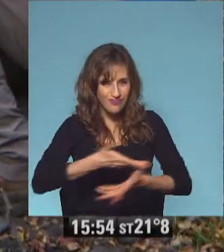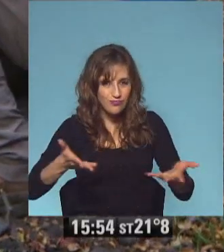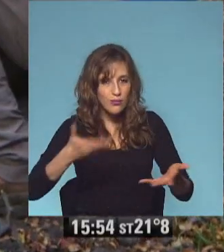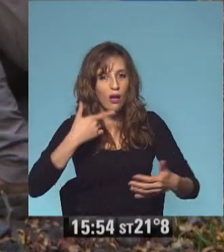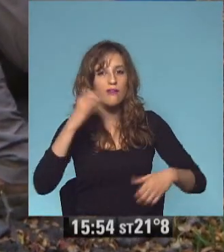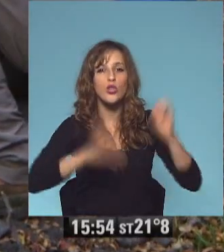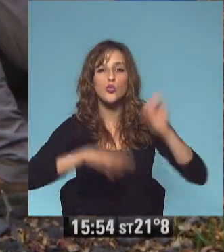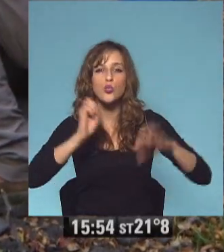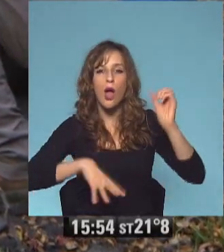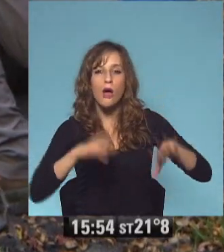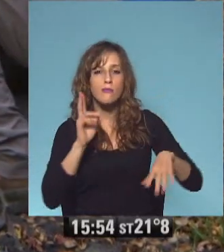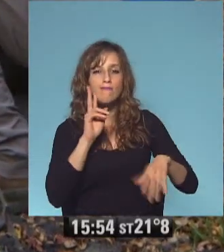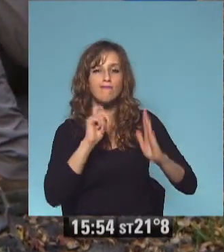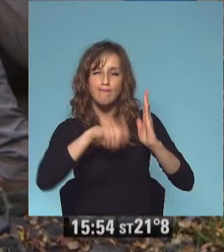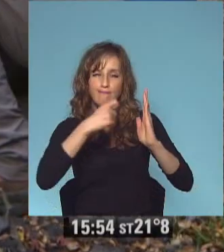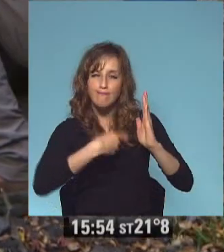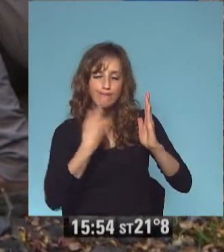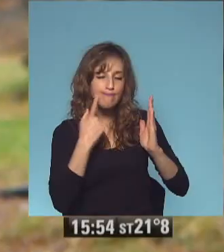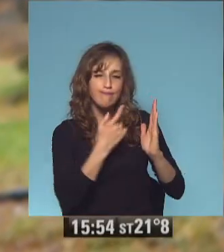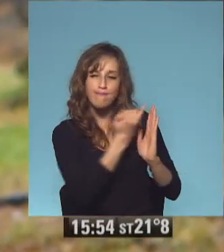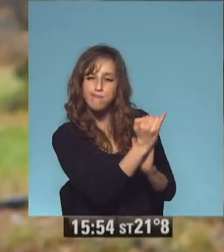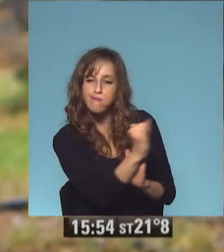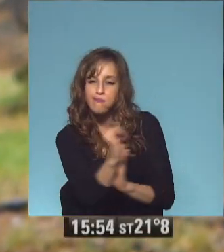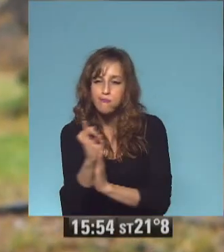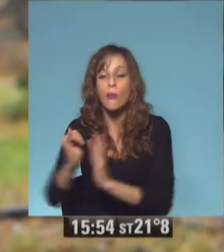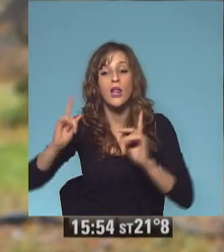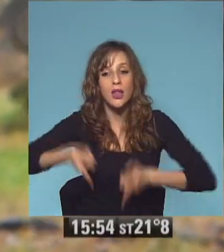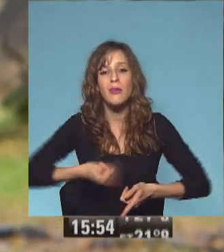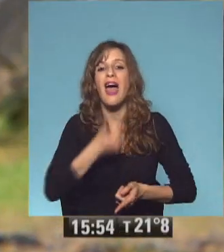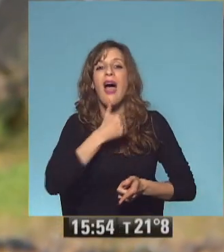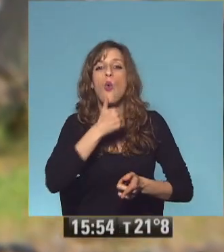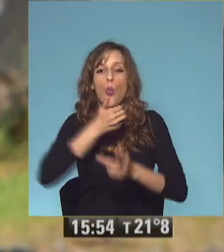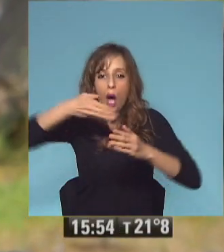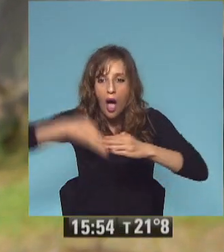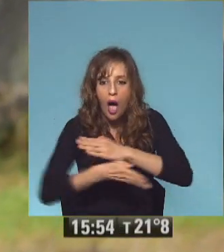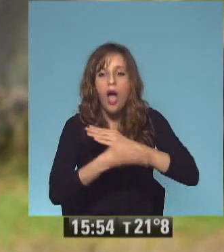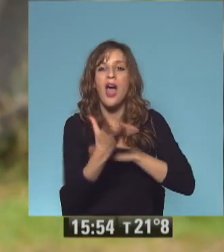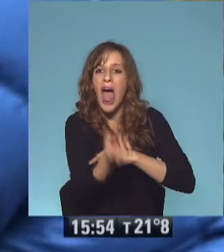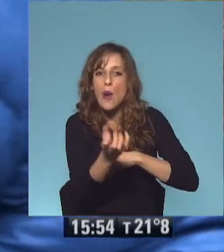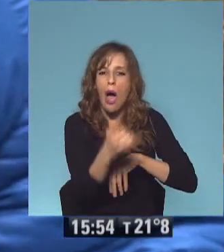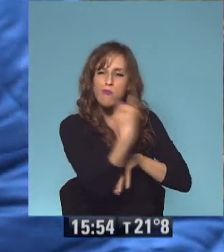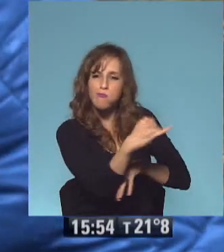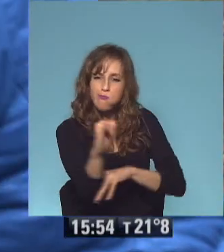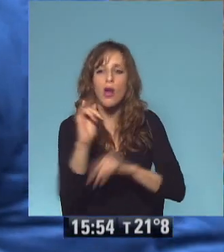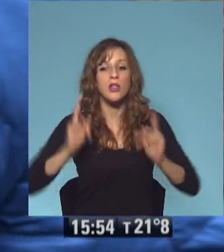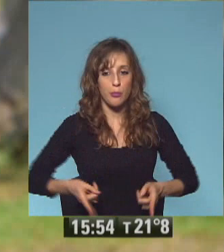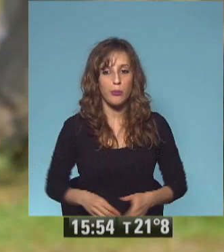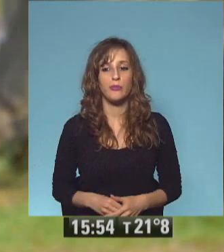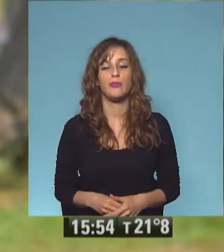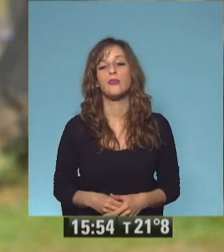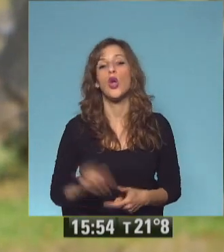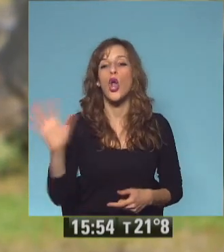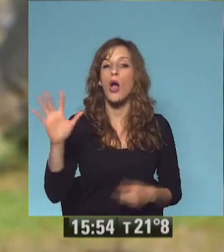Sí, tenemos imágenes submarinas Imágenes submarinas De bajo el agua Hola, chicos ¿Cómo están? Hola ¿Todo bien? ¿qué tal? bien